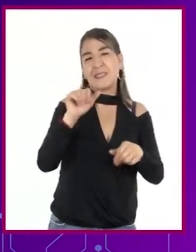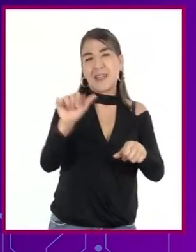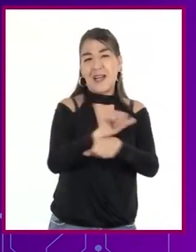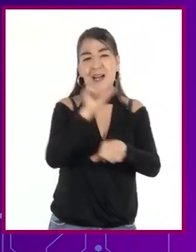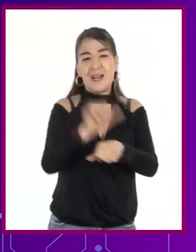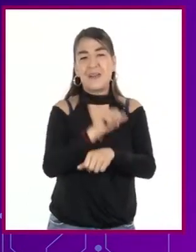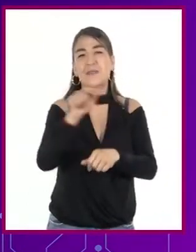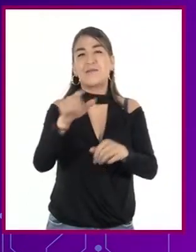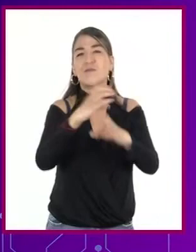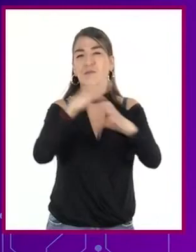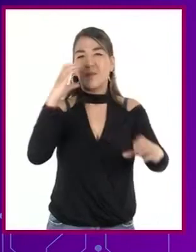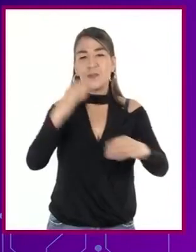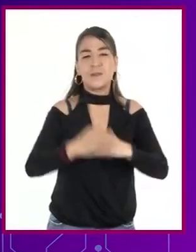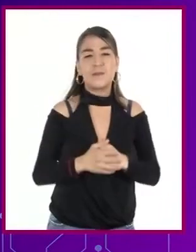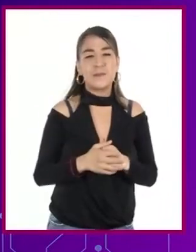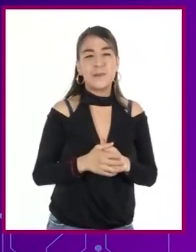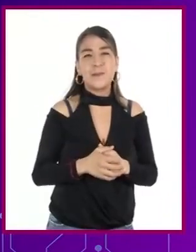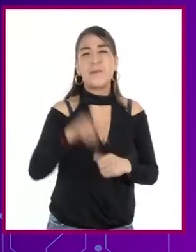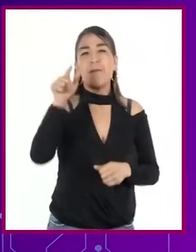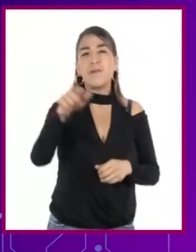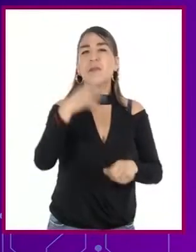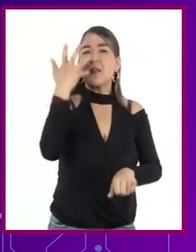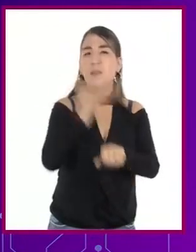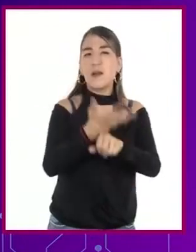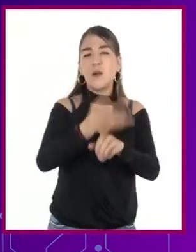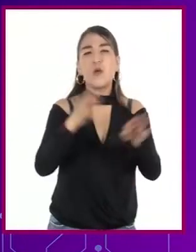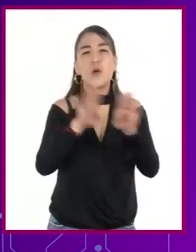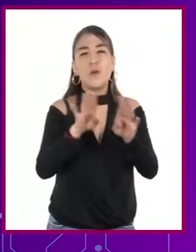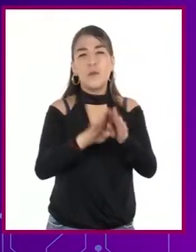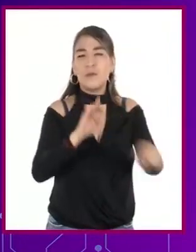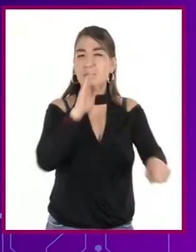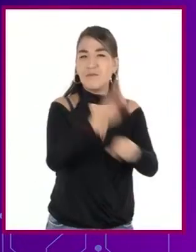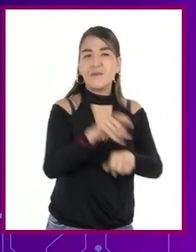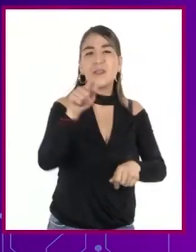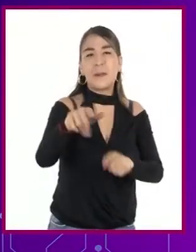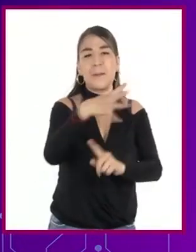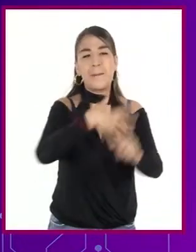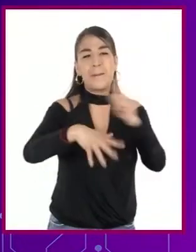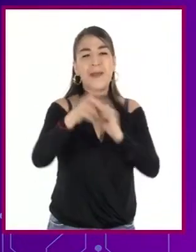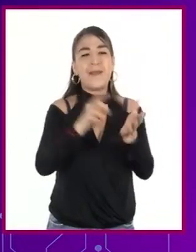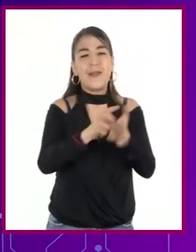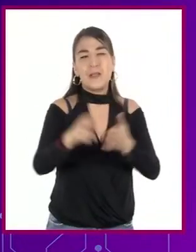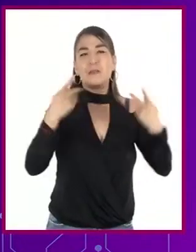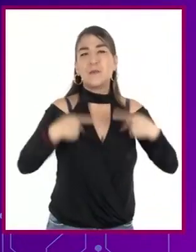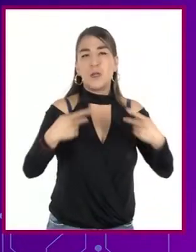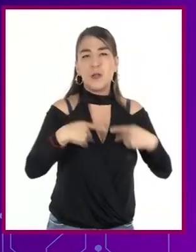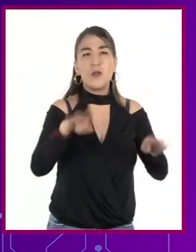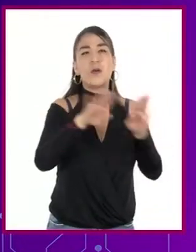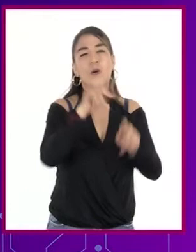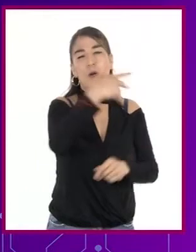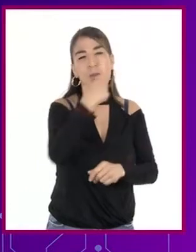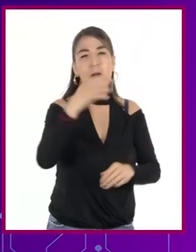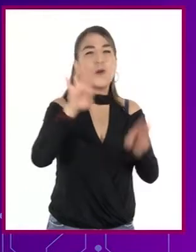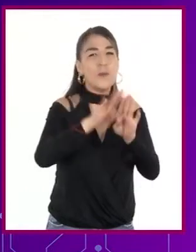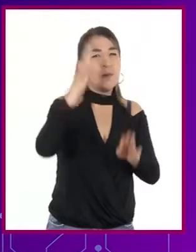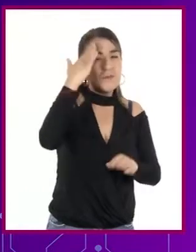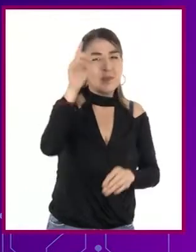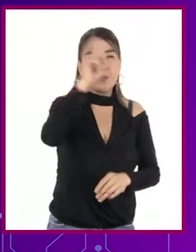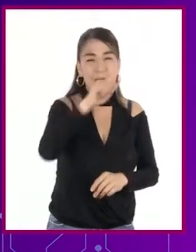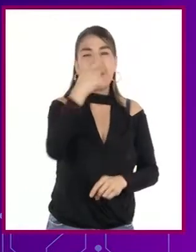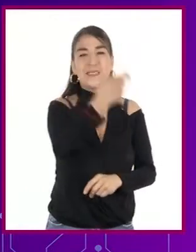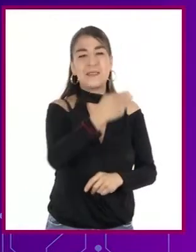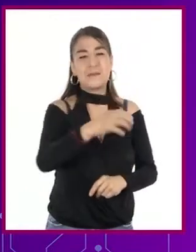En Estados Unidos, trabajó en el movimiento por los derechos civiles. Asesoró a Martin Luther King entre los